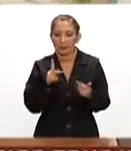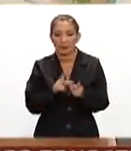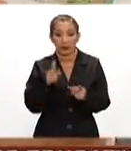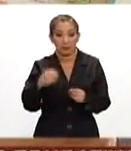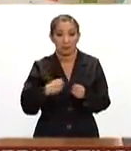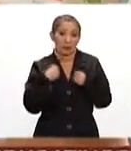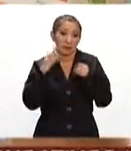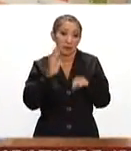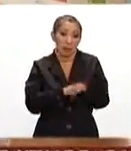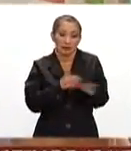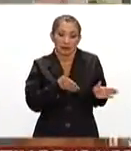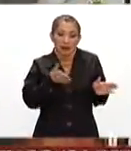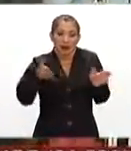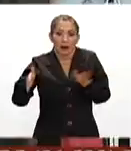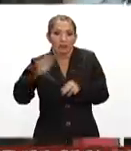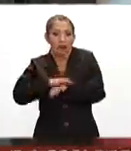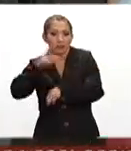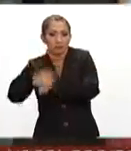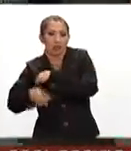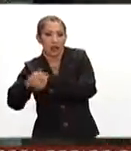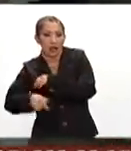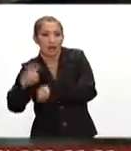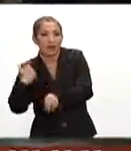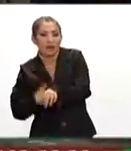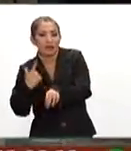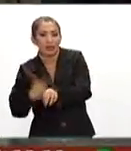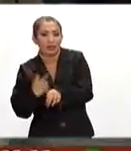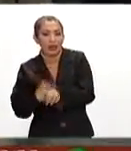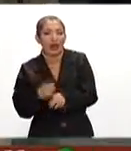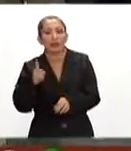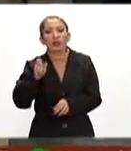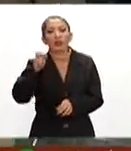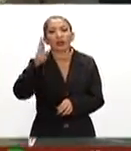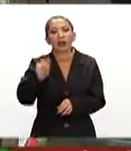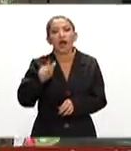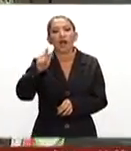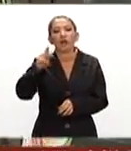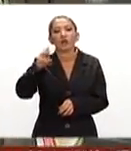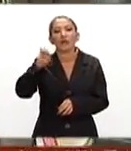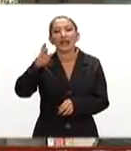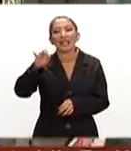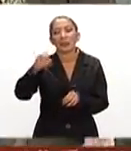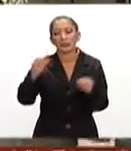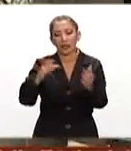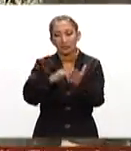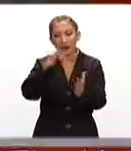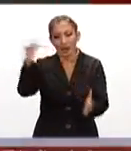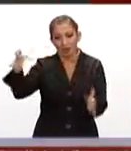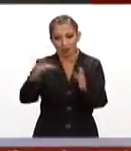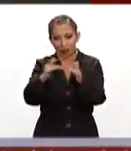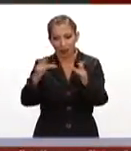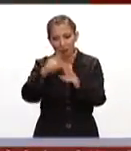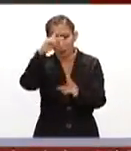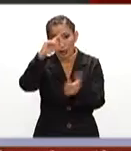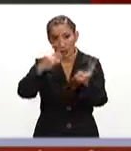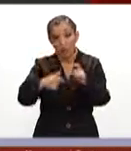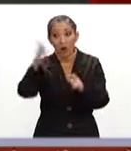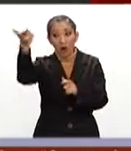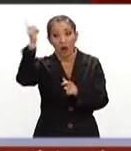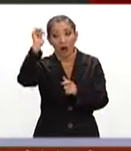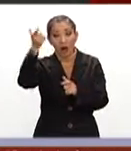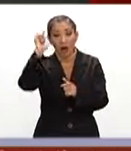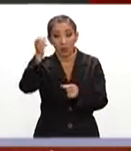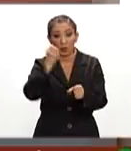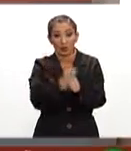sí, vivir más nos pone en mayor riesgo de sufrir enfermedades. Doctora Luz María, muchas gracias por estar en México al día. Ojalá, Omar, que